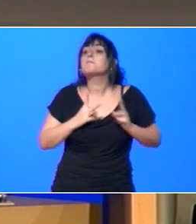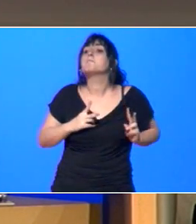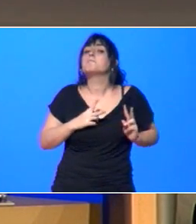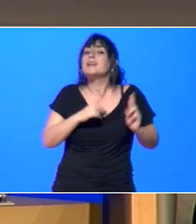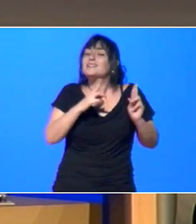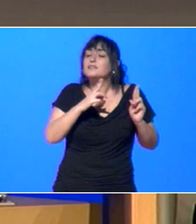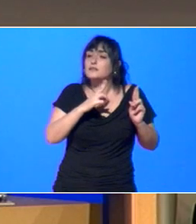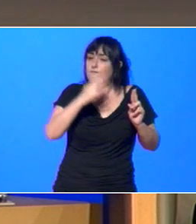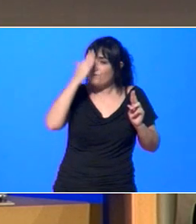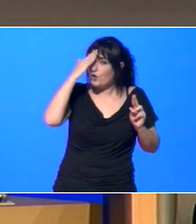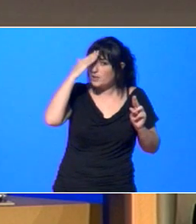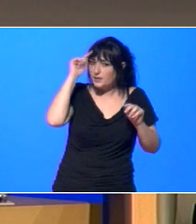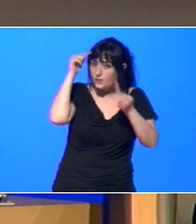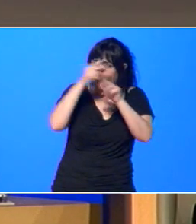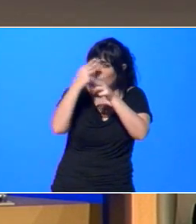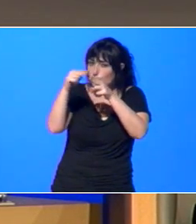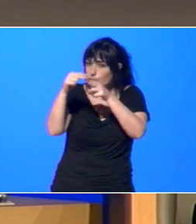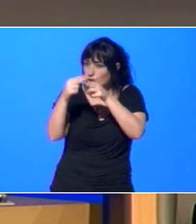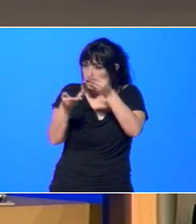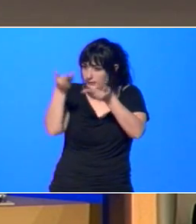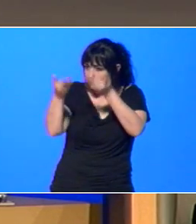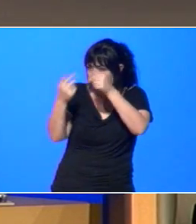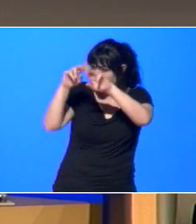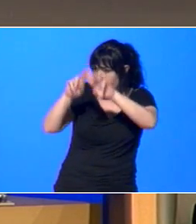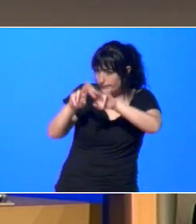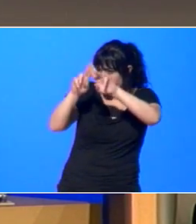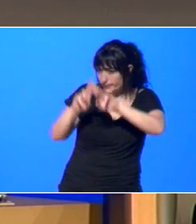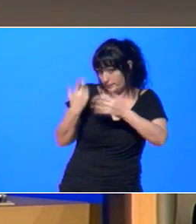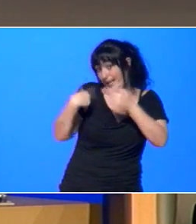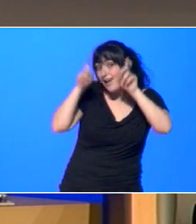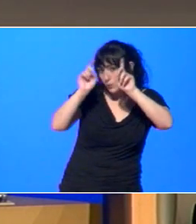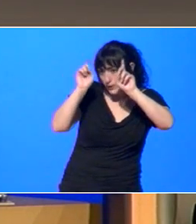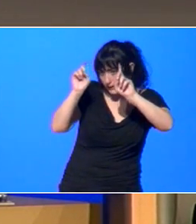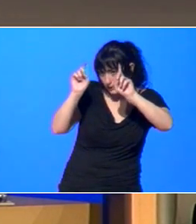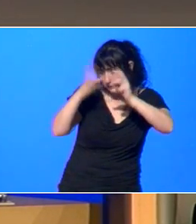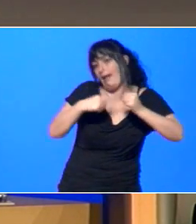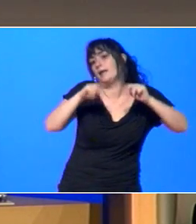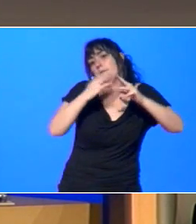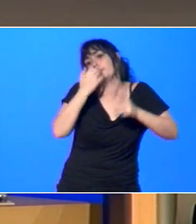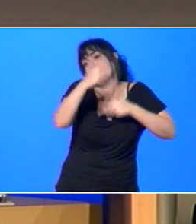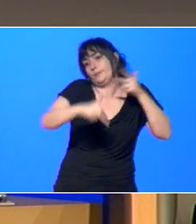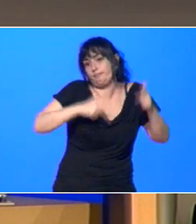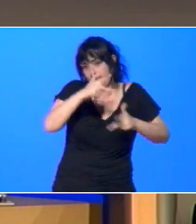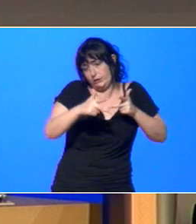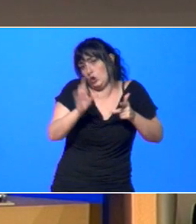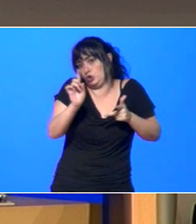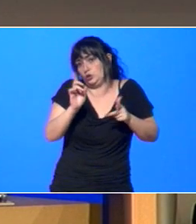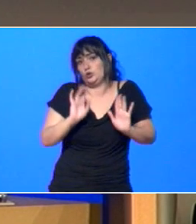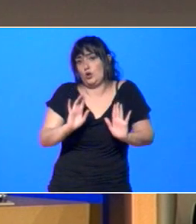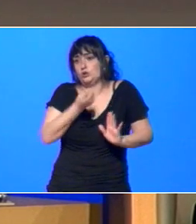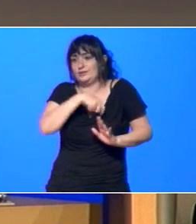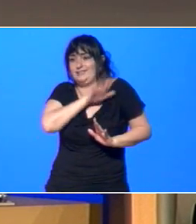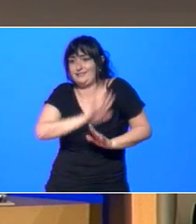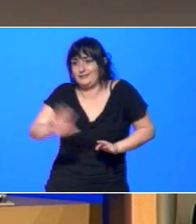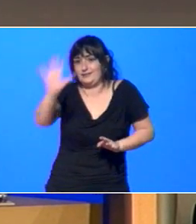fundamental para valorar las políticas educativas a nivel del País Vasco, a nivel nacional,